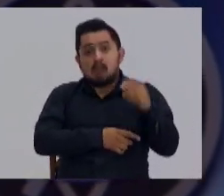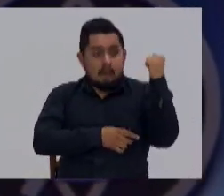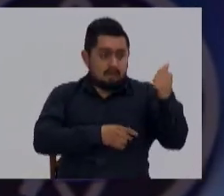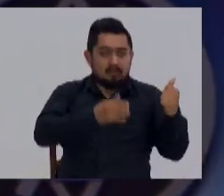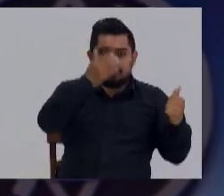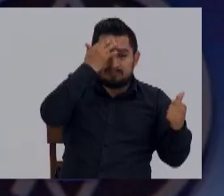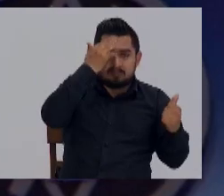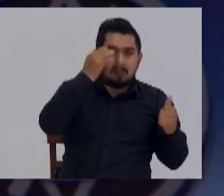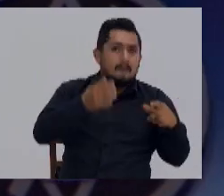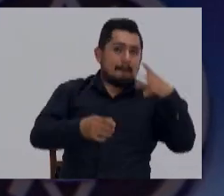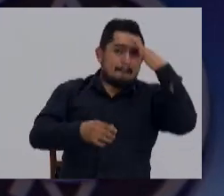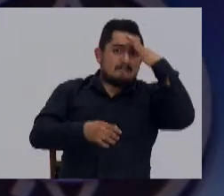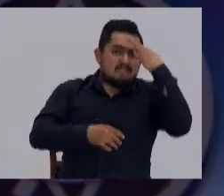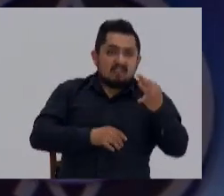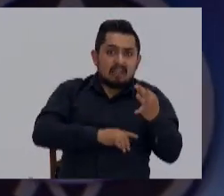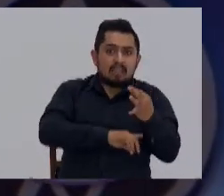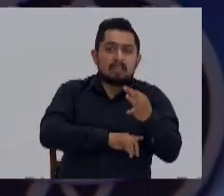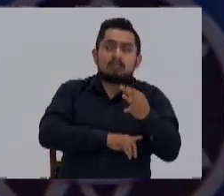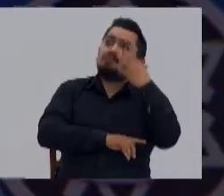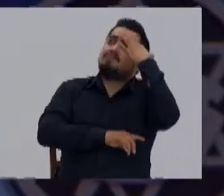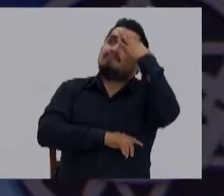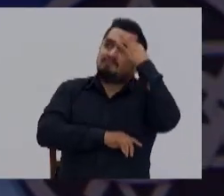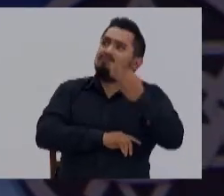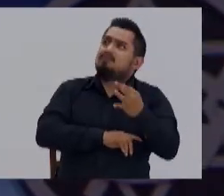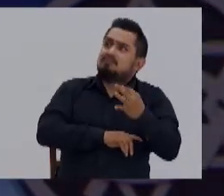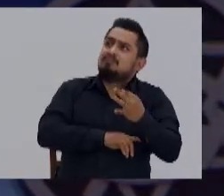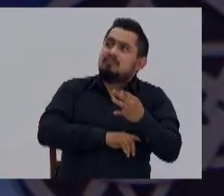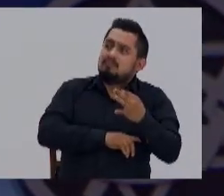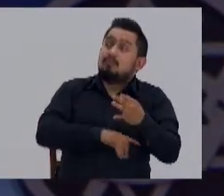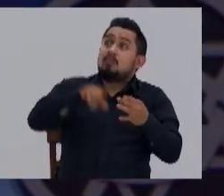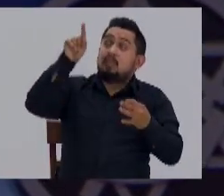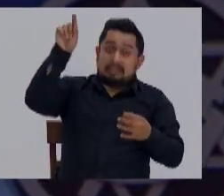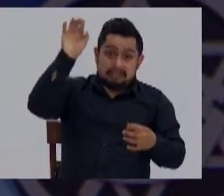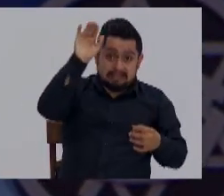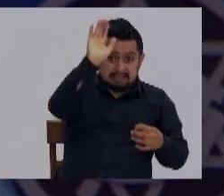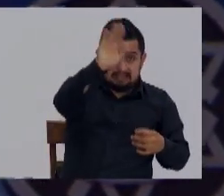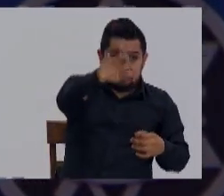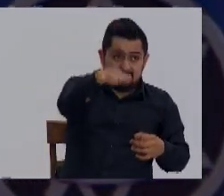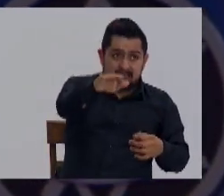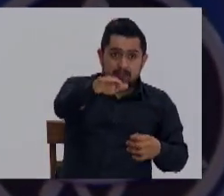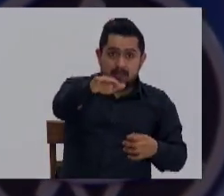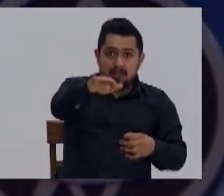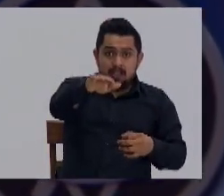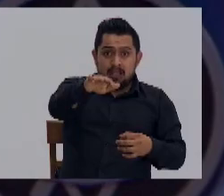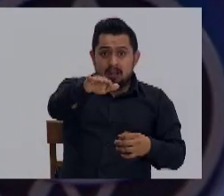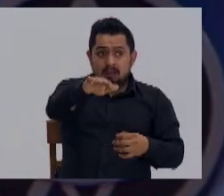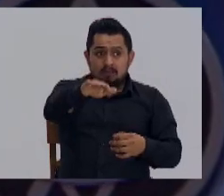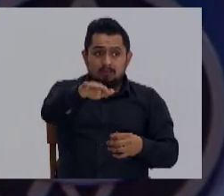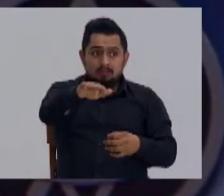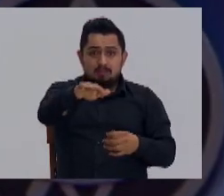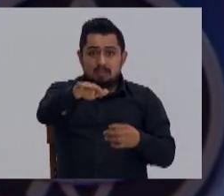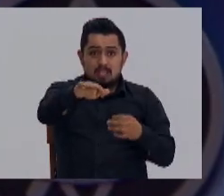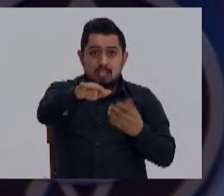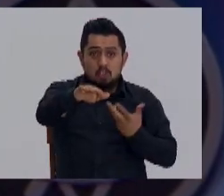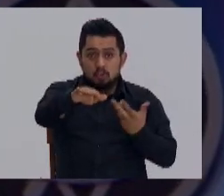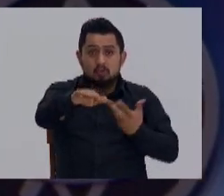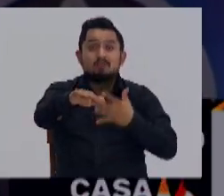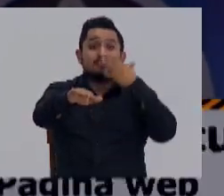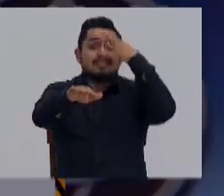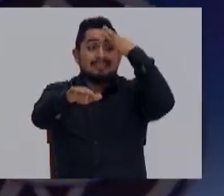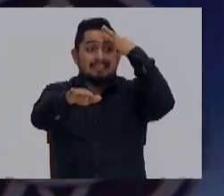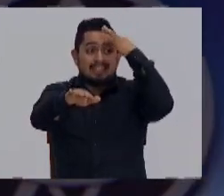fe, creyó. Porque cuando Dios te llama, tenemos que